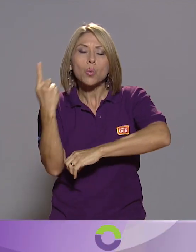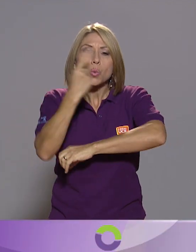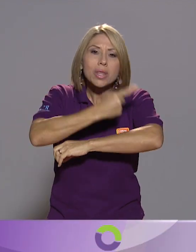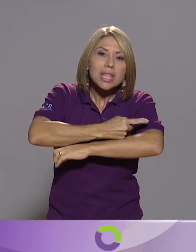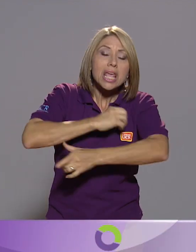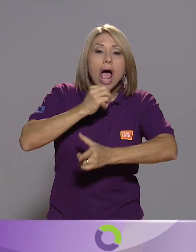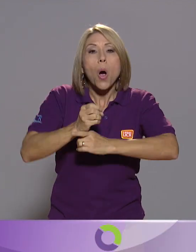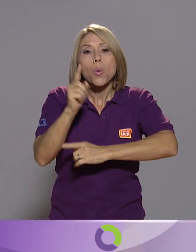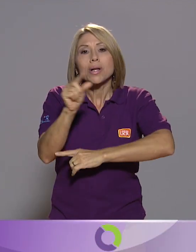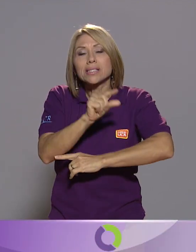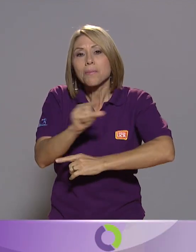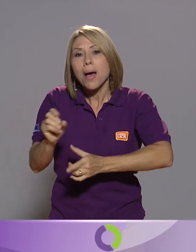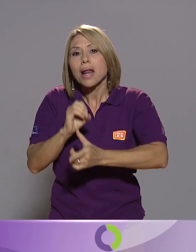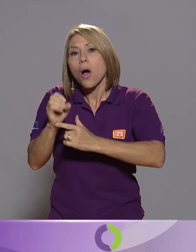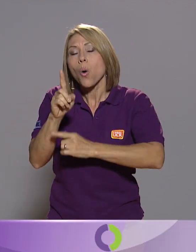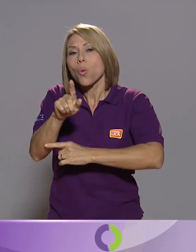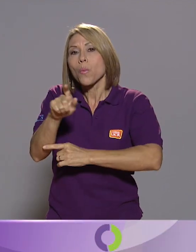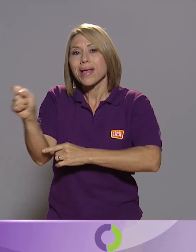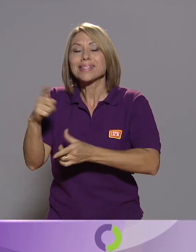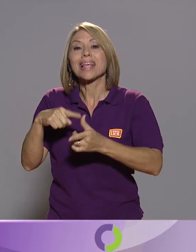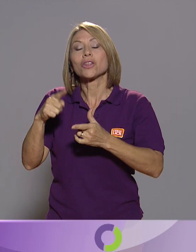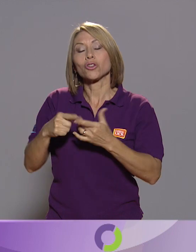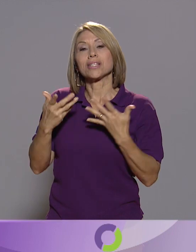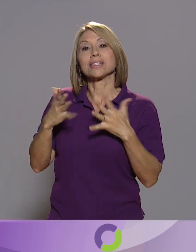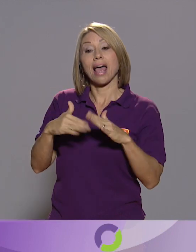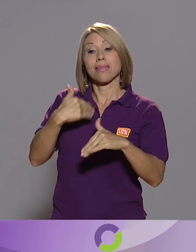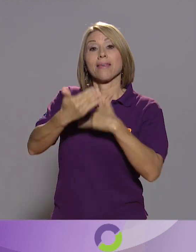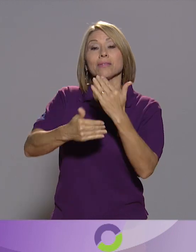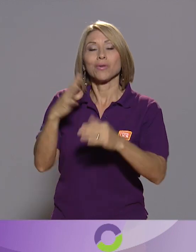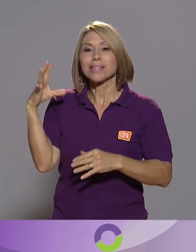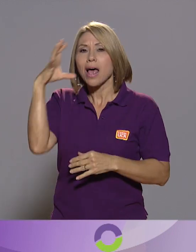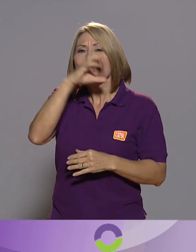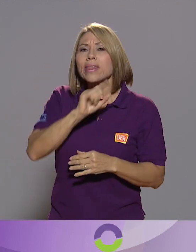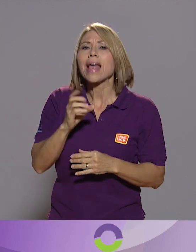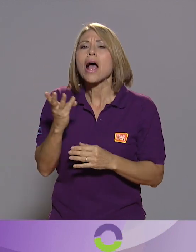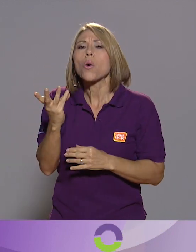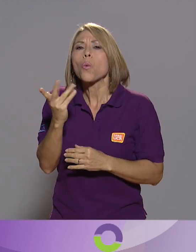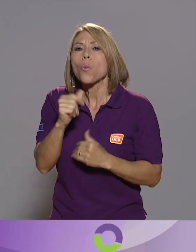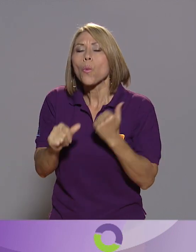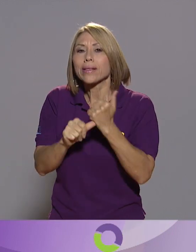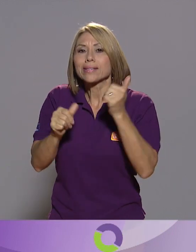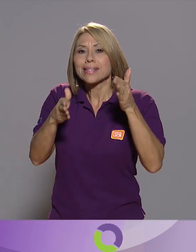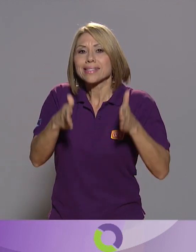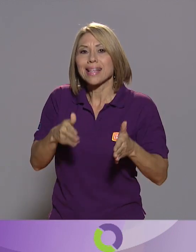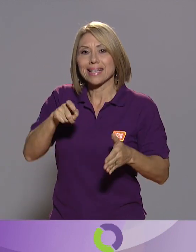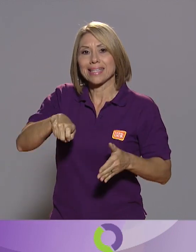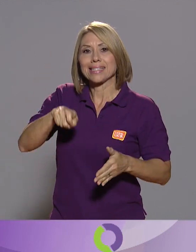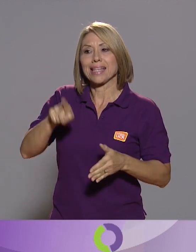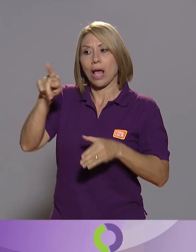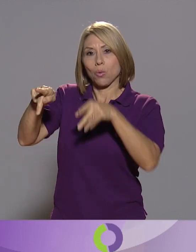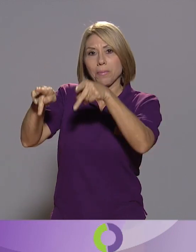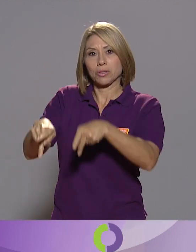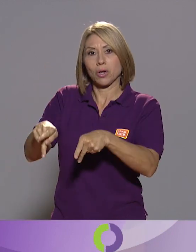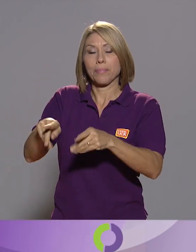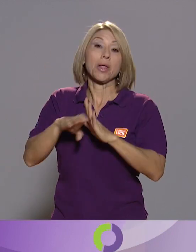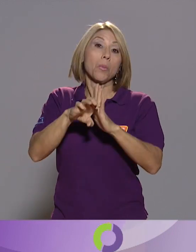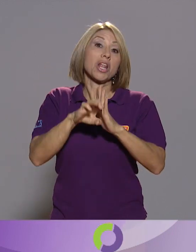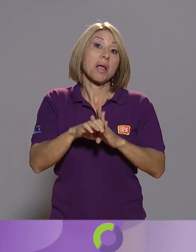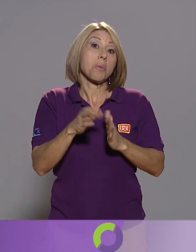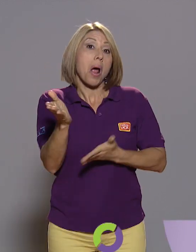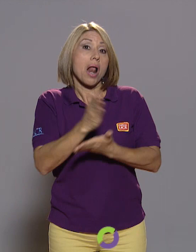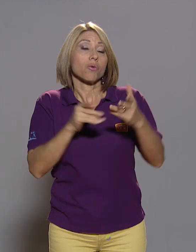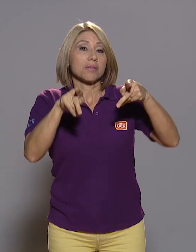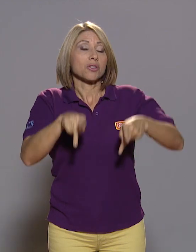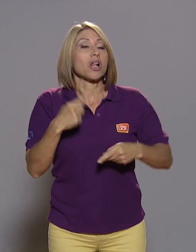determina cuántas asistentes o cuántas personas asistentes requiere una persona, porque podrán haber personas que solo van a requerir